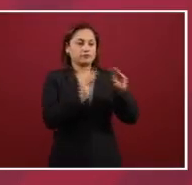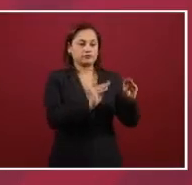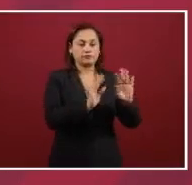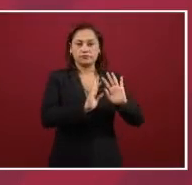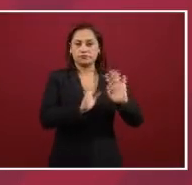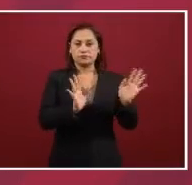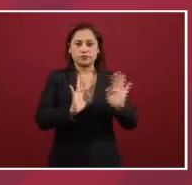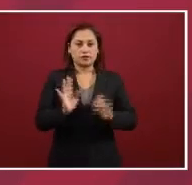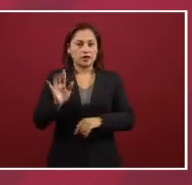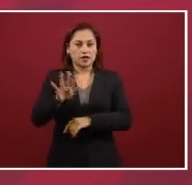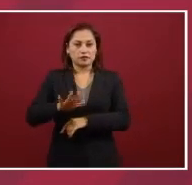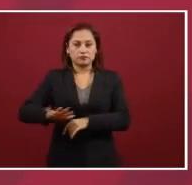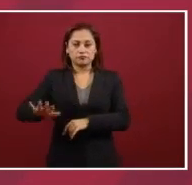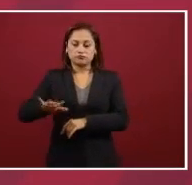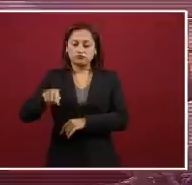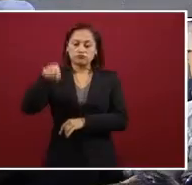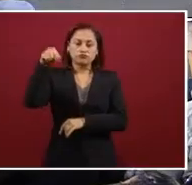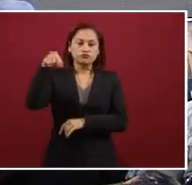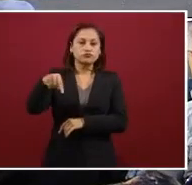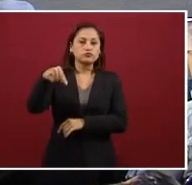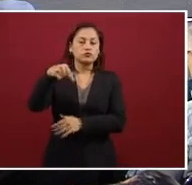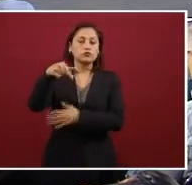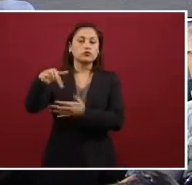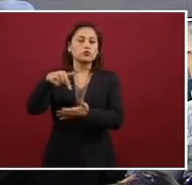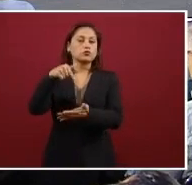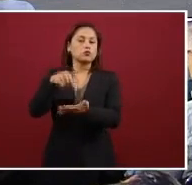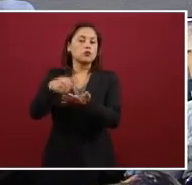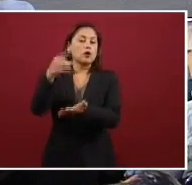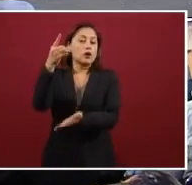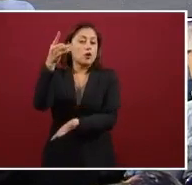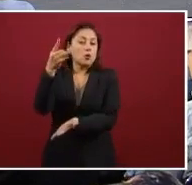solo para ceremonias